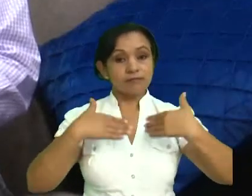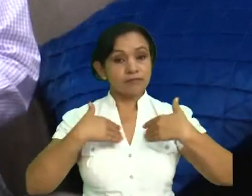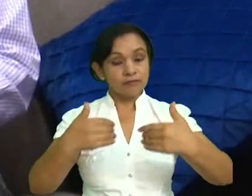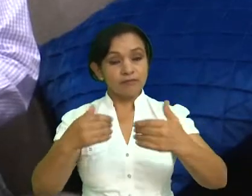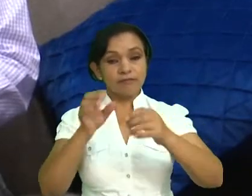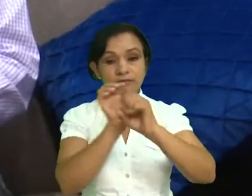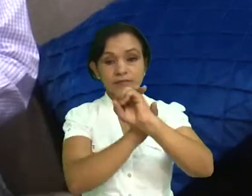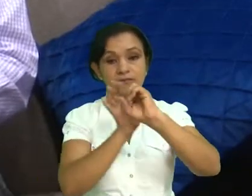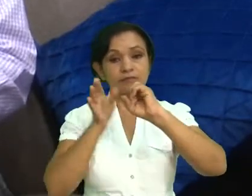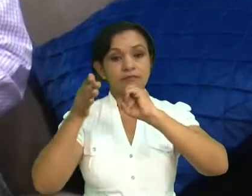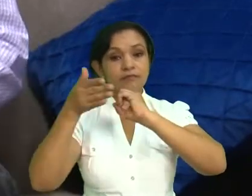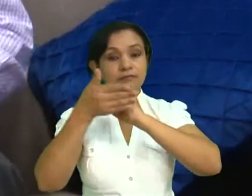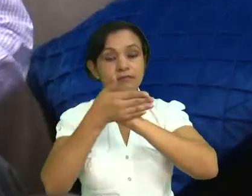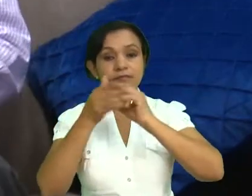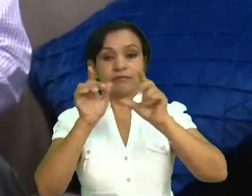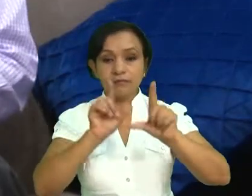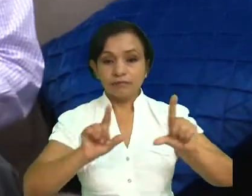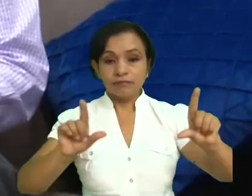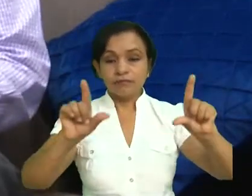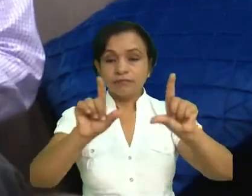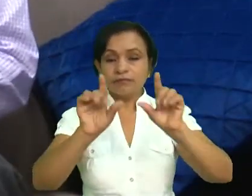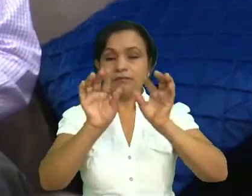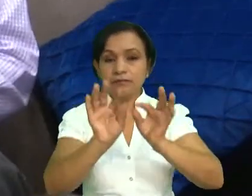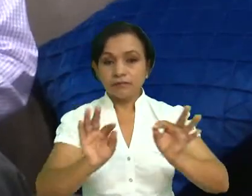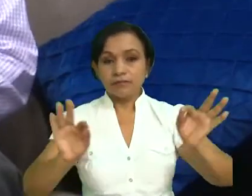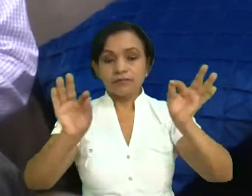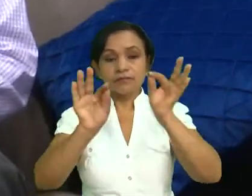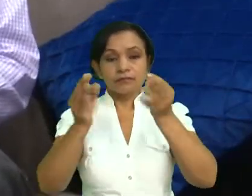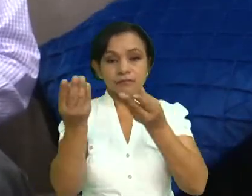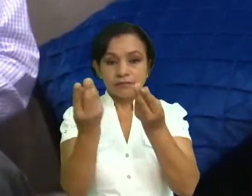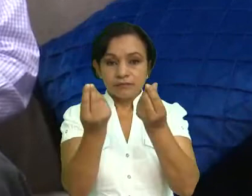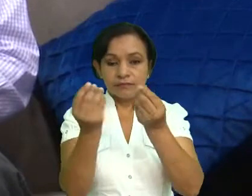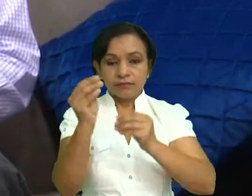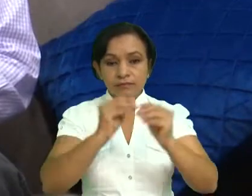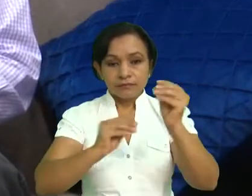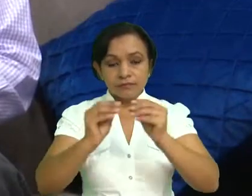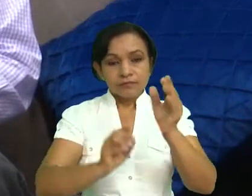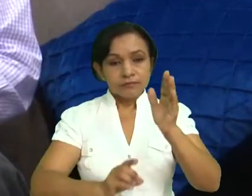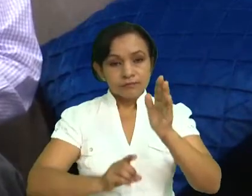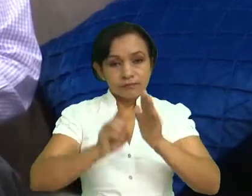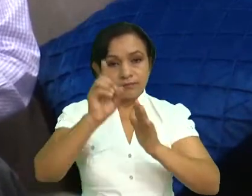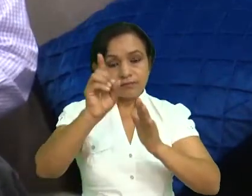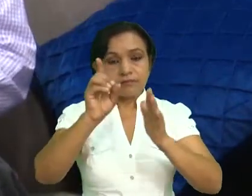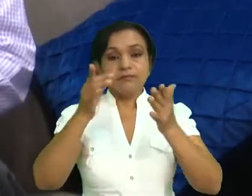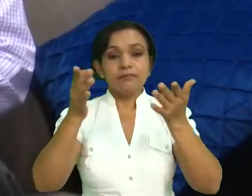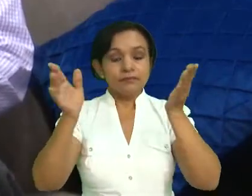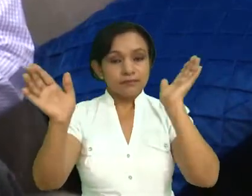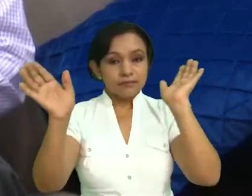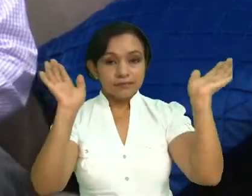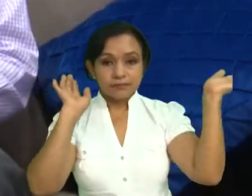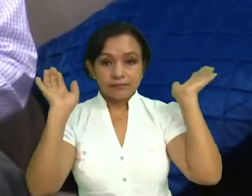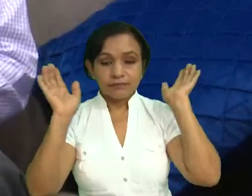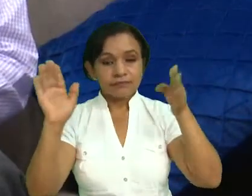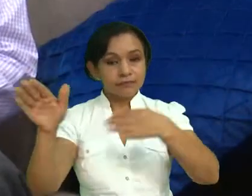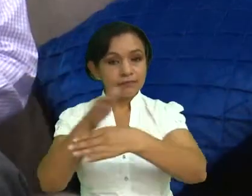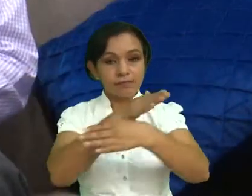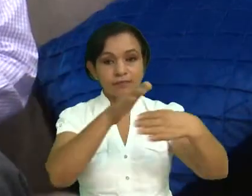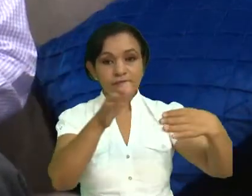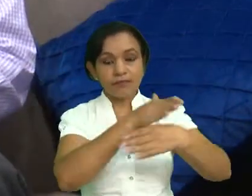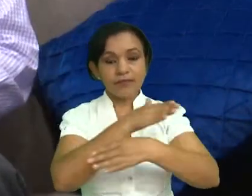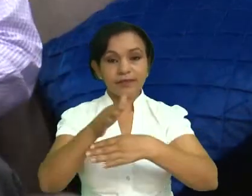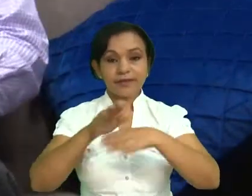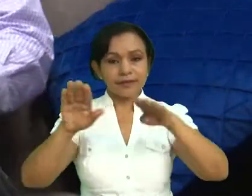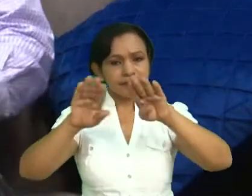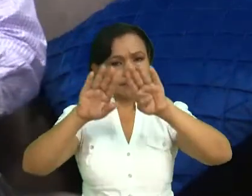muy importantes para la economía familiar, para el desarrollo de la nación, los centros de vida, los mercados. Pues compañera